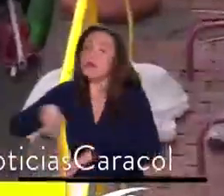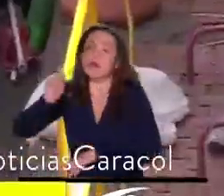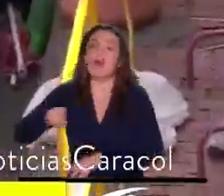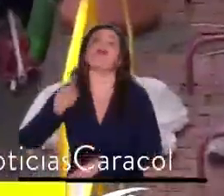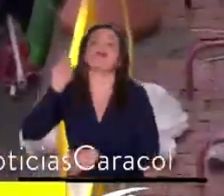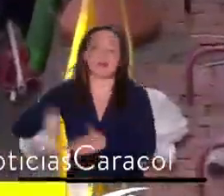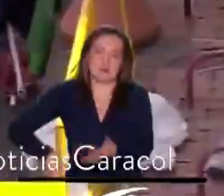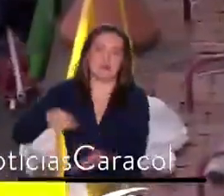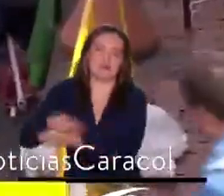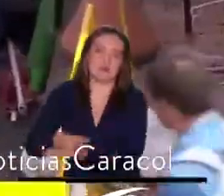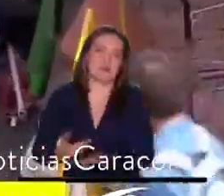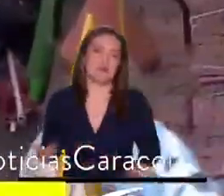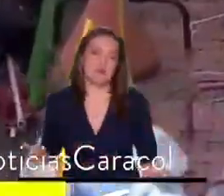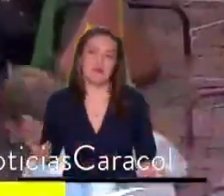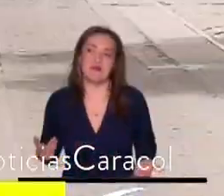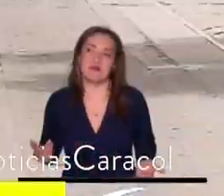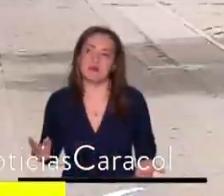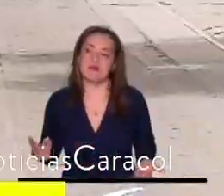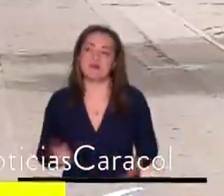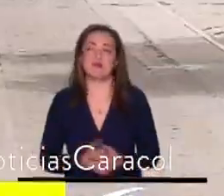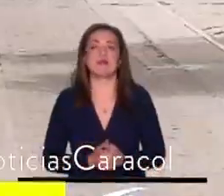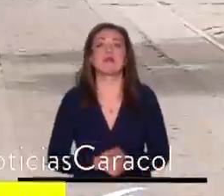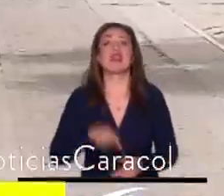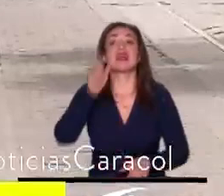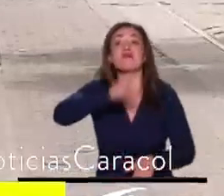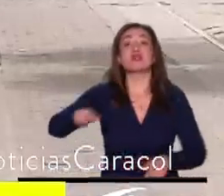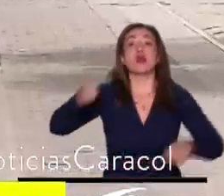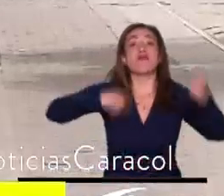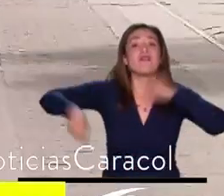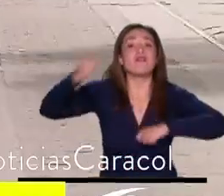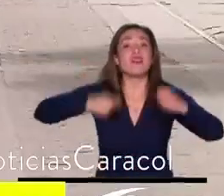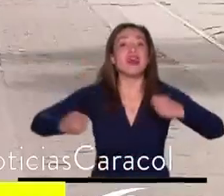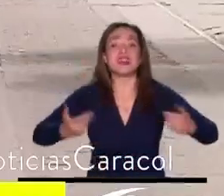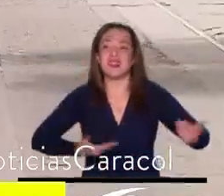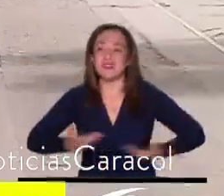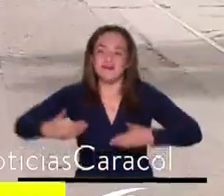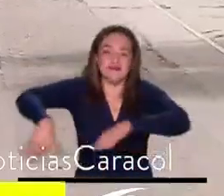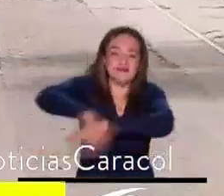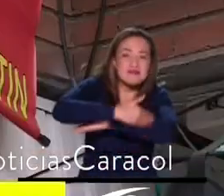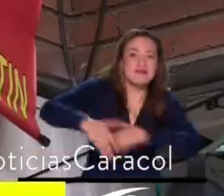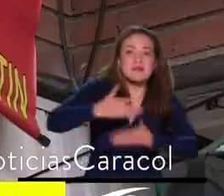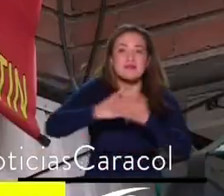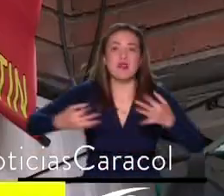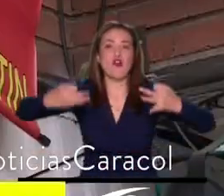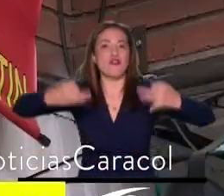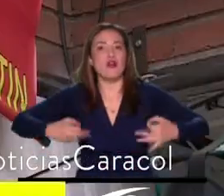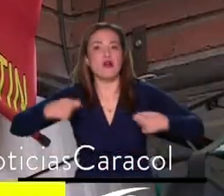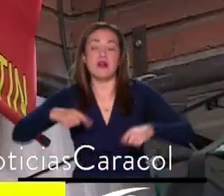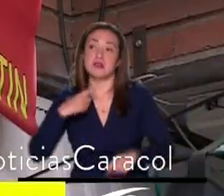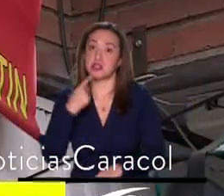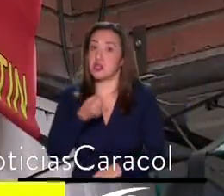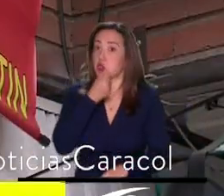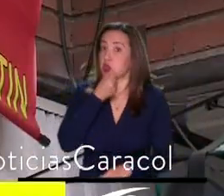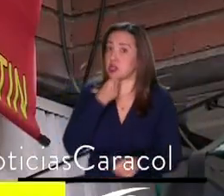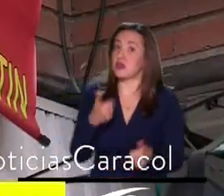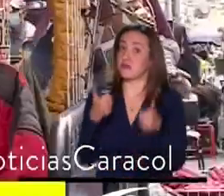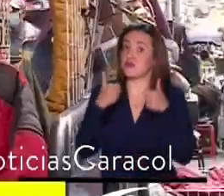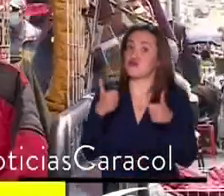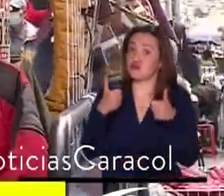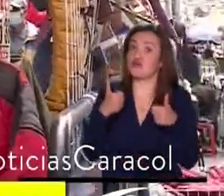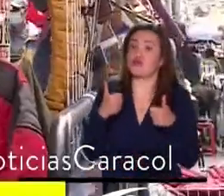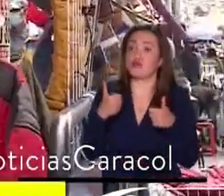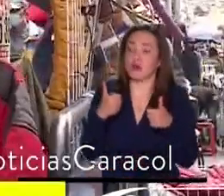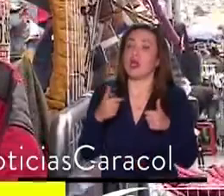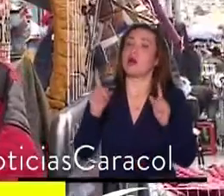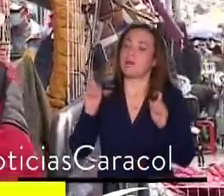pagar. Y lo empezamos a organizar. Para los comerciantes, tanto formales como informales, esta es una buena noticia, siempre y cuando se cumpla